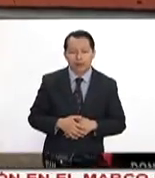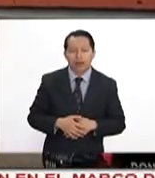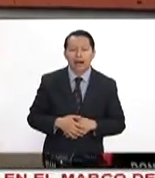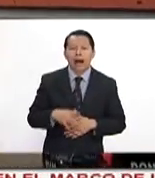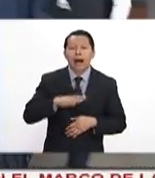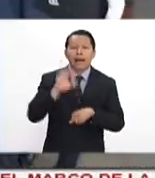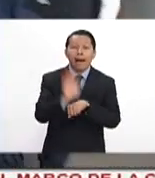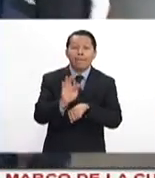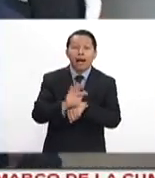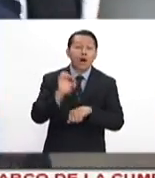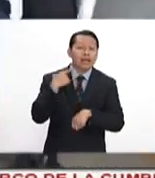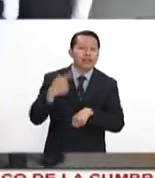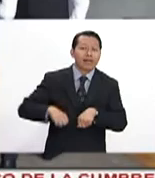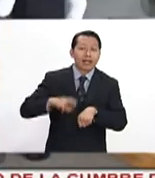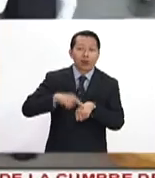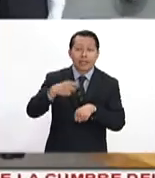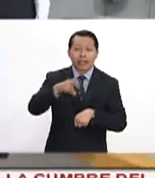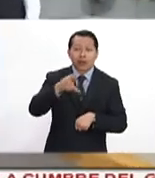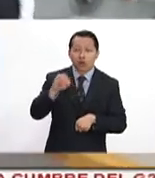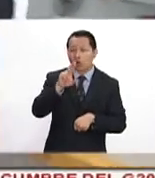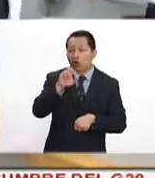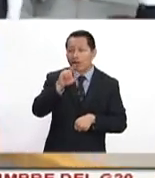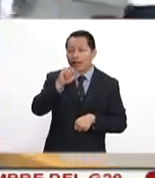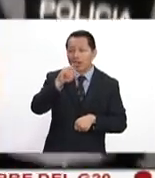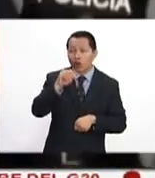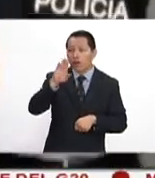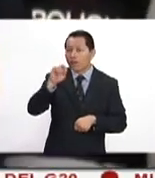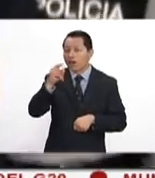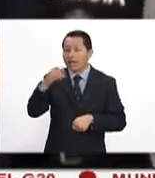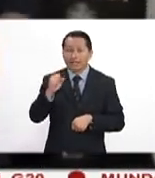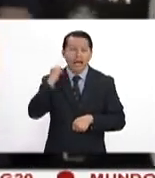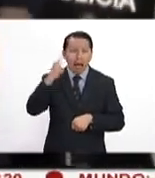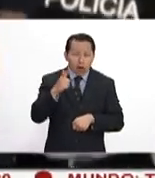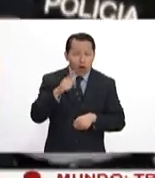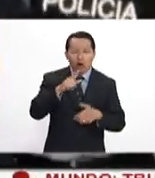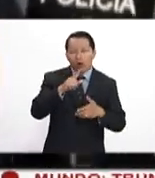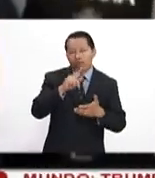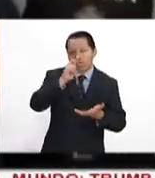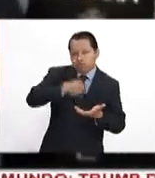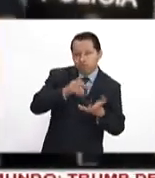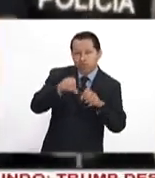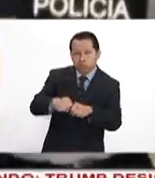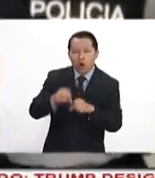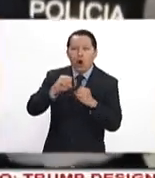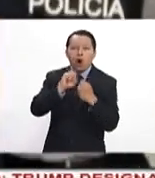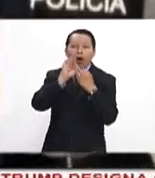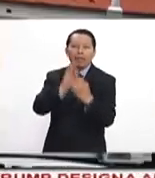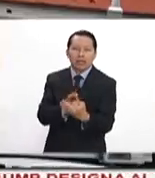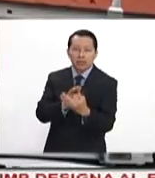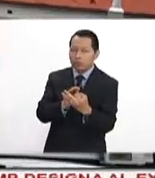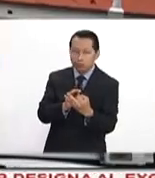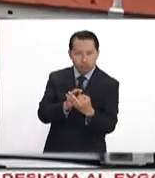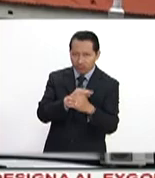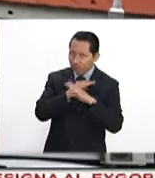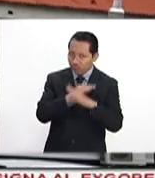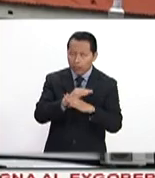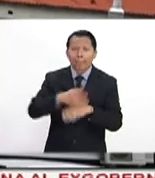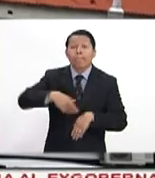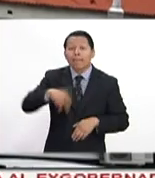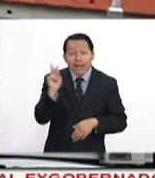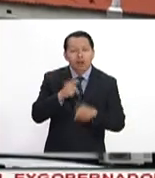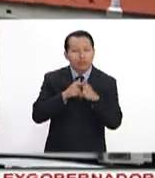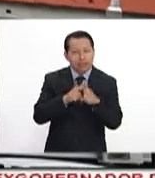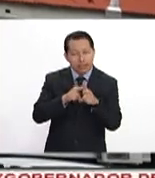Otorgan amparo al exgobernador de Quintana Roo, Roberto Borge, contra cualquier orden de aprehensión o comparecencia en su contra. Sin embargo, esto no afecta